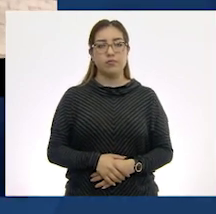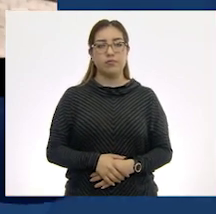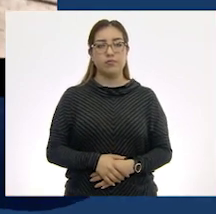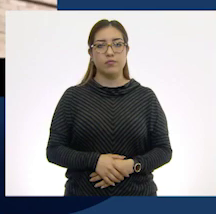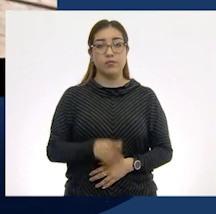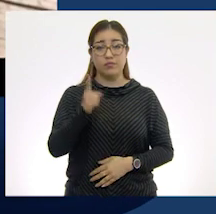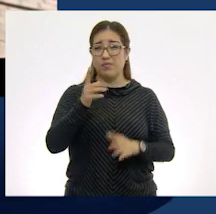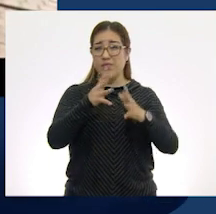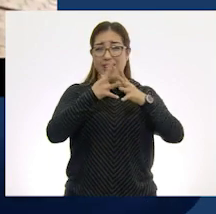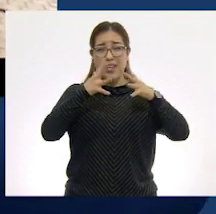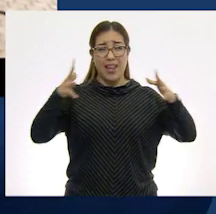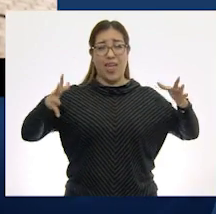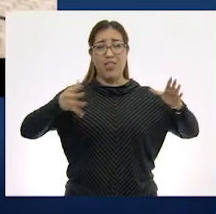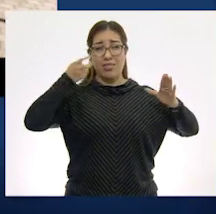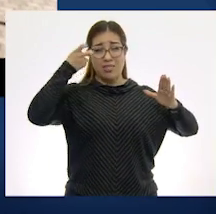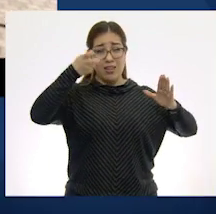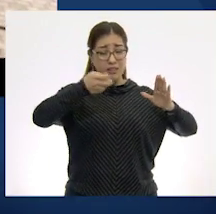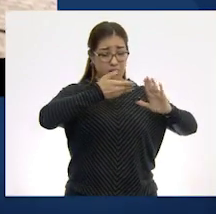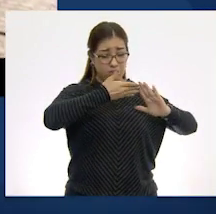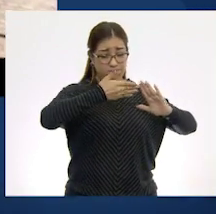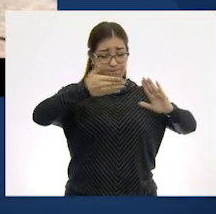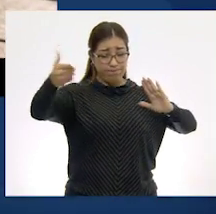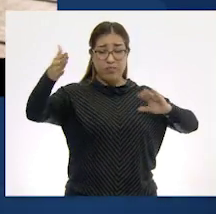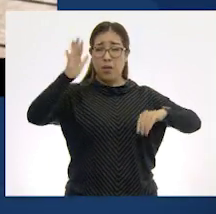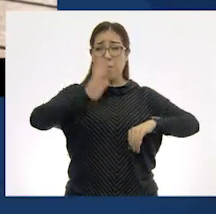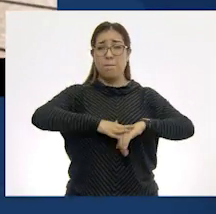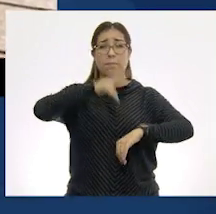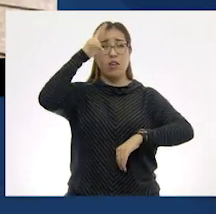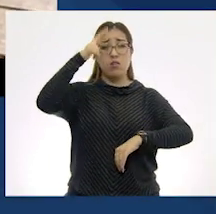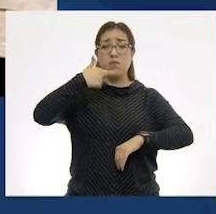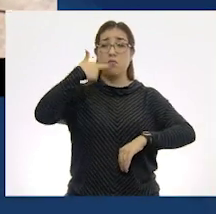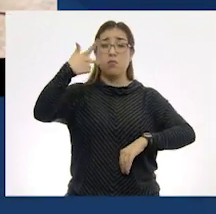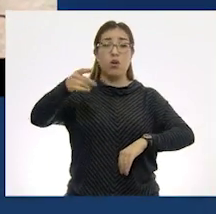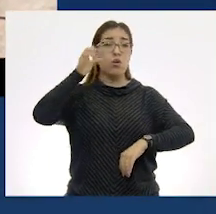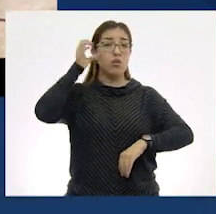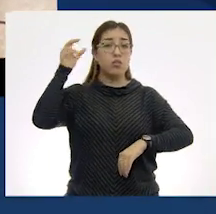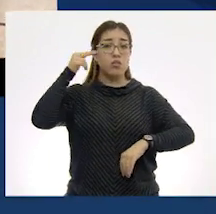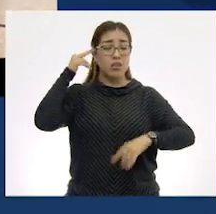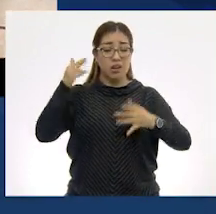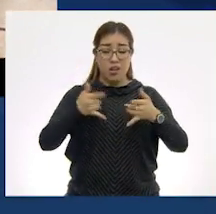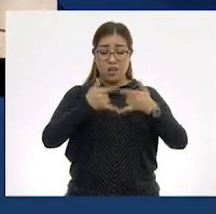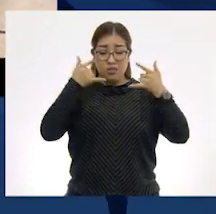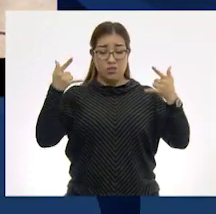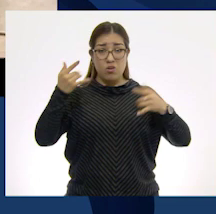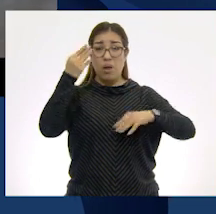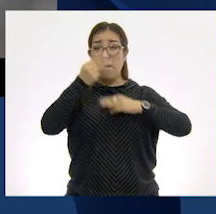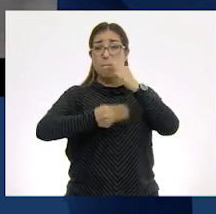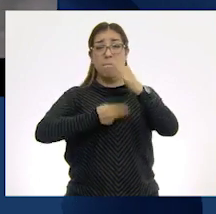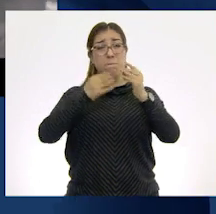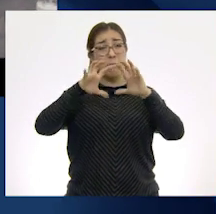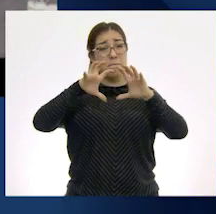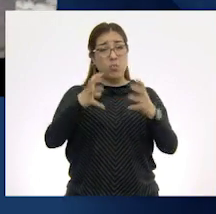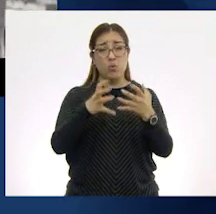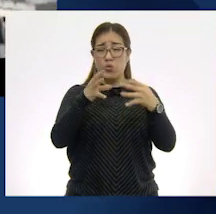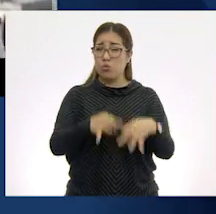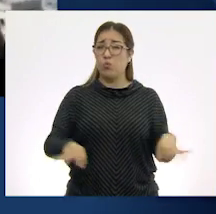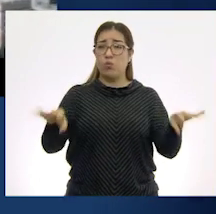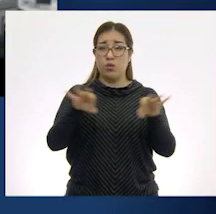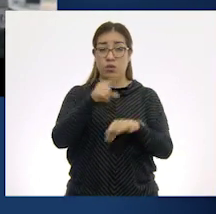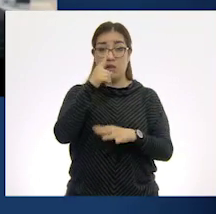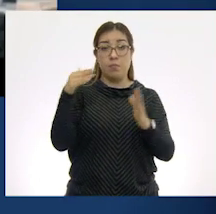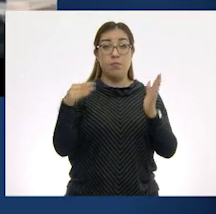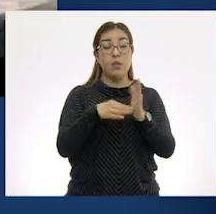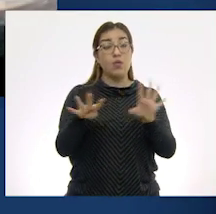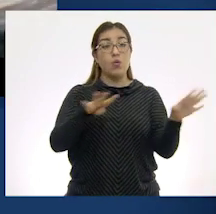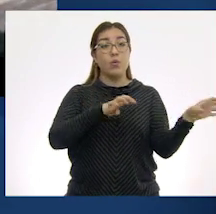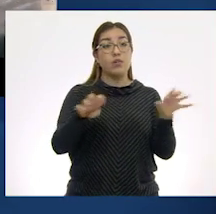La Gran Muralla China está considerada como uno de los mayores proyectos de construcción en la historia del mundo. En